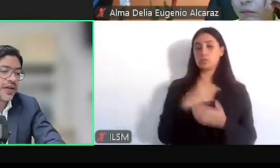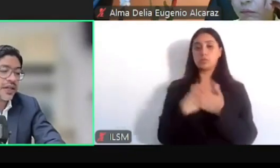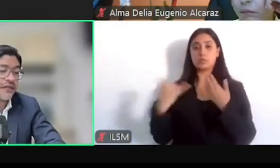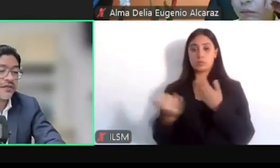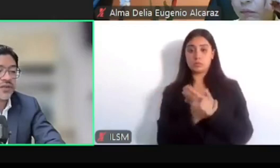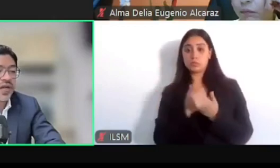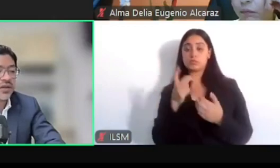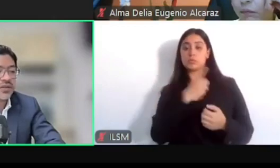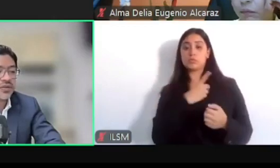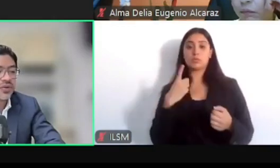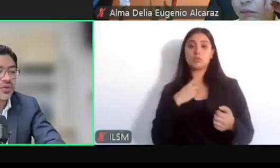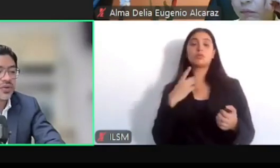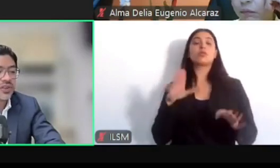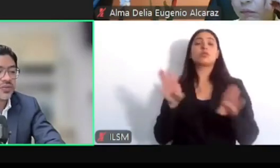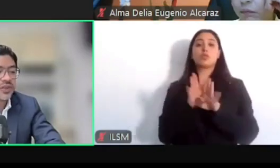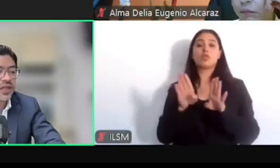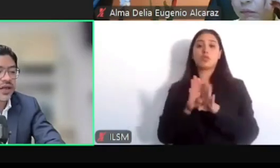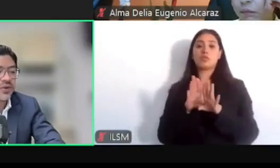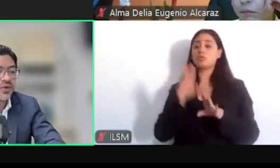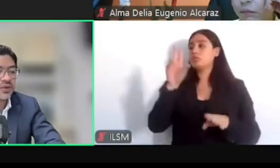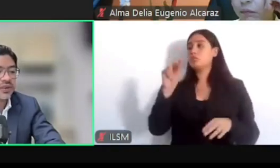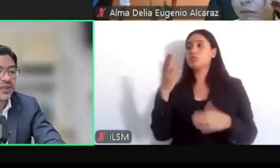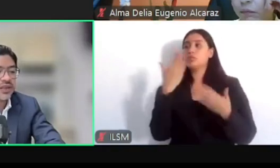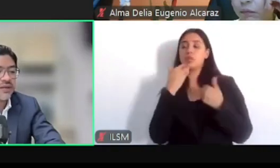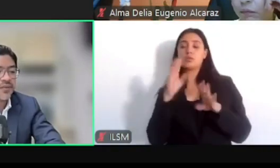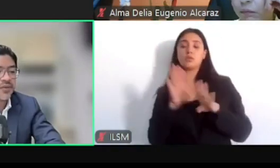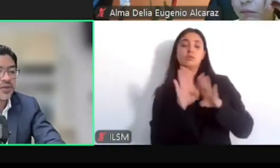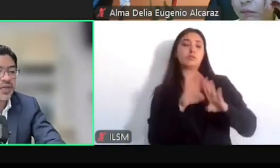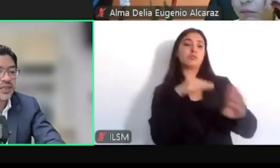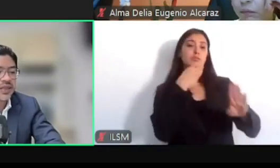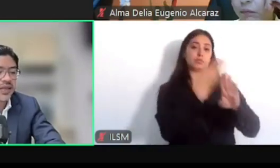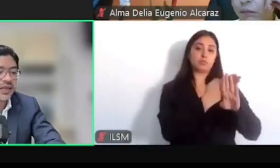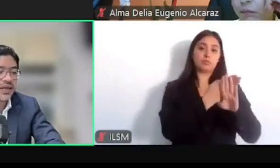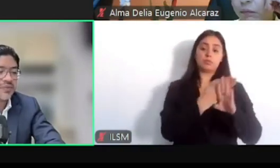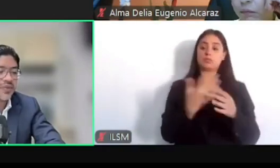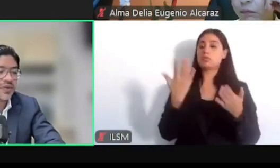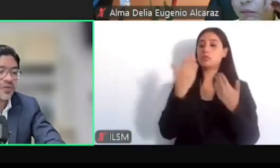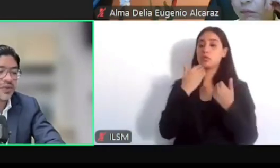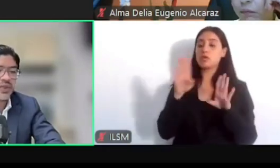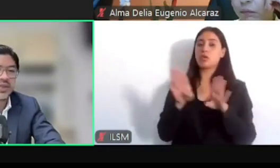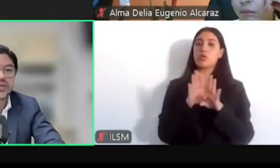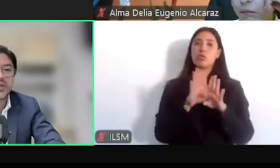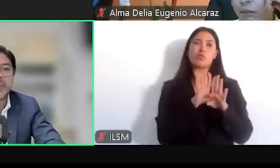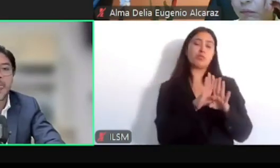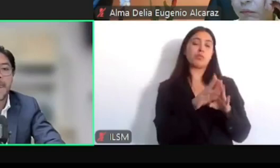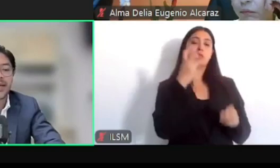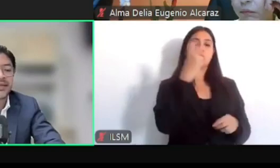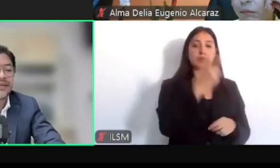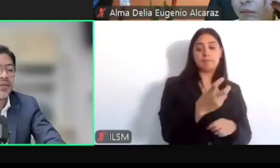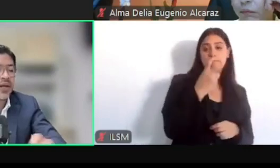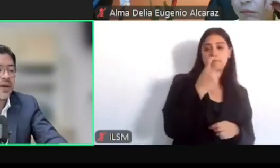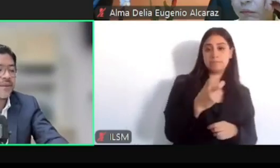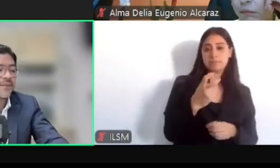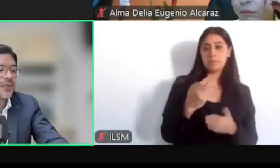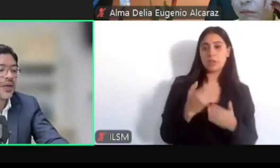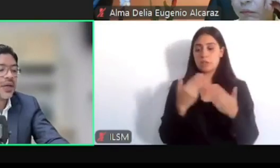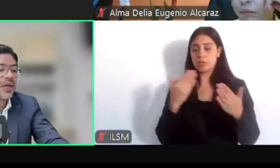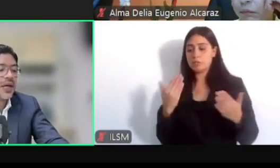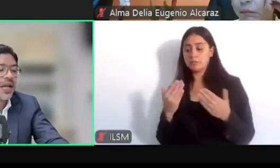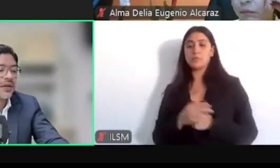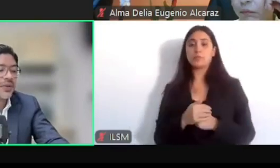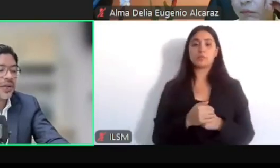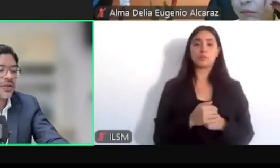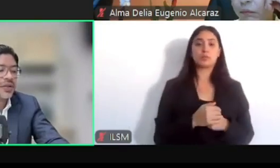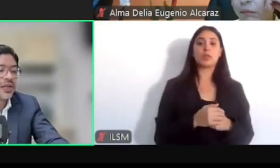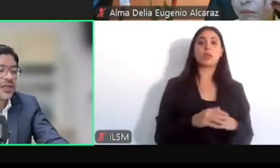calificar de infundado el segundo de los conceptos de agravio consistente en la improcedencia de la queja por su presentación extemporánea